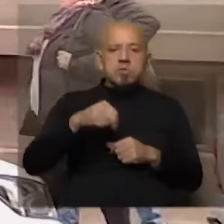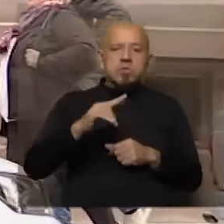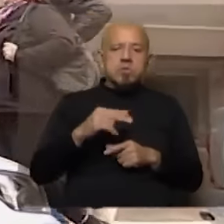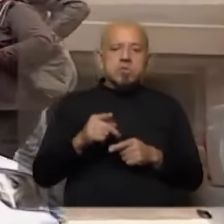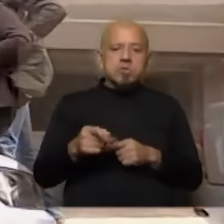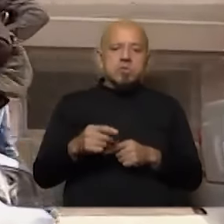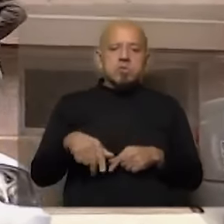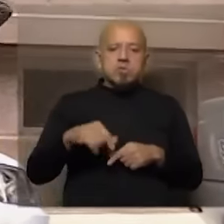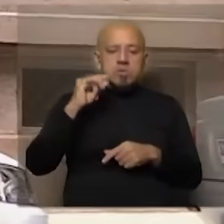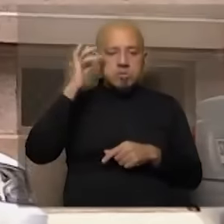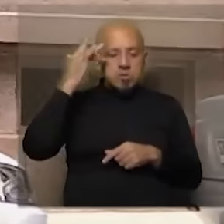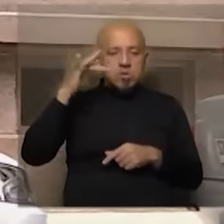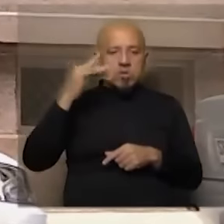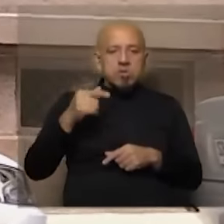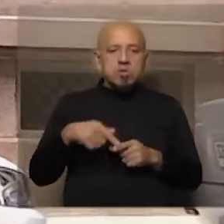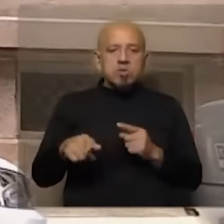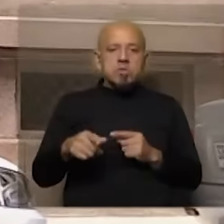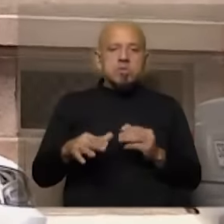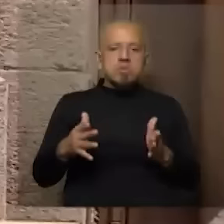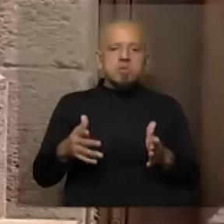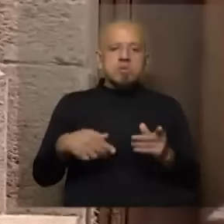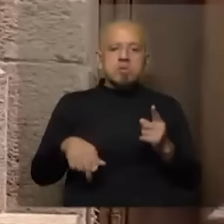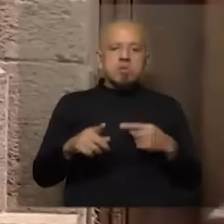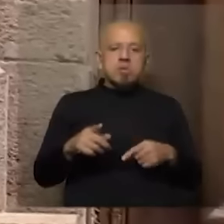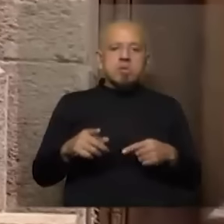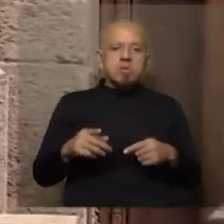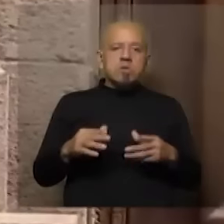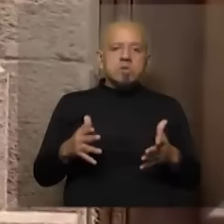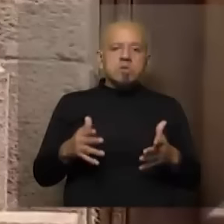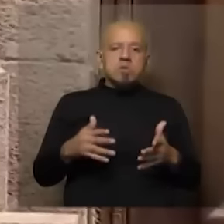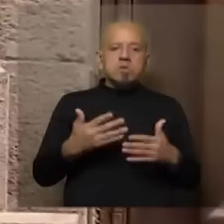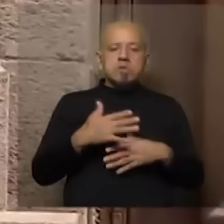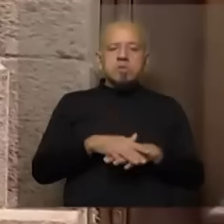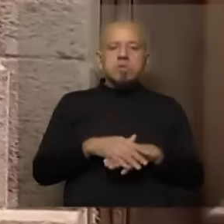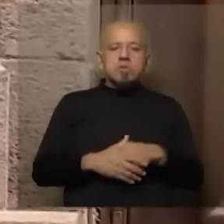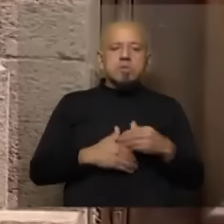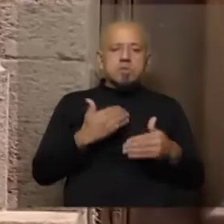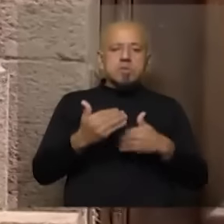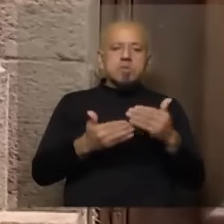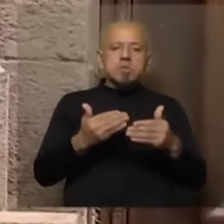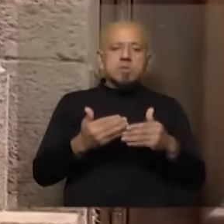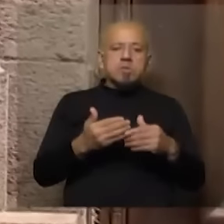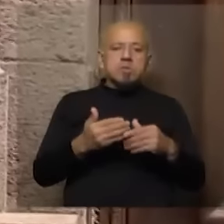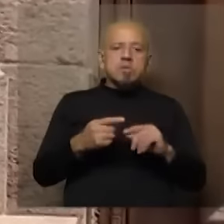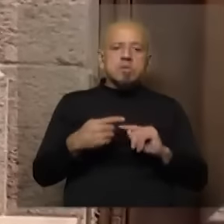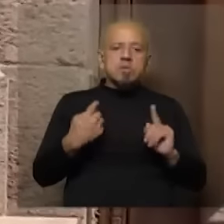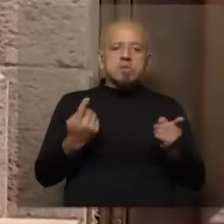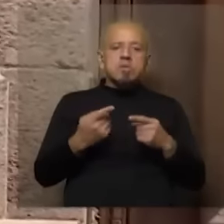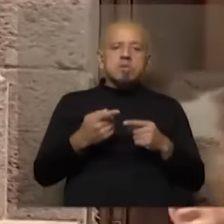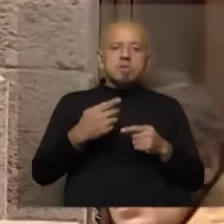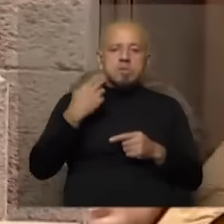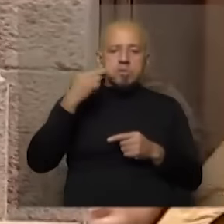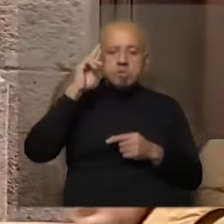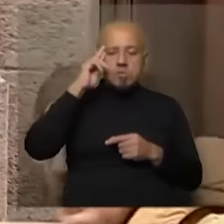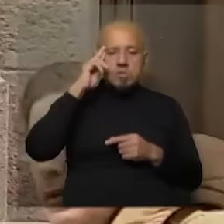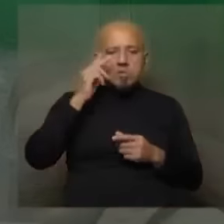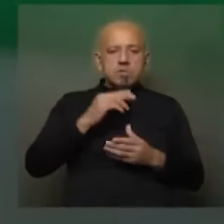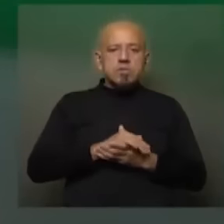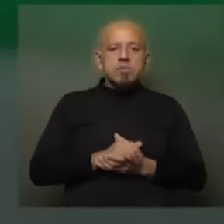niñez y la adolescencia, velando siempre por su bienestar, integridad y desarrollo en un entorno seguro de respeto y